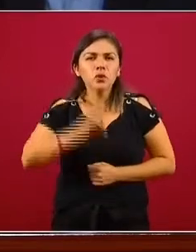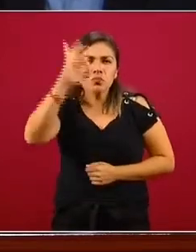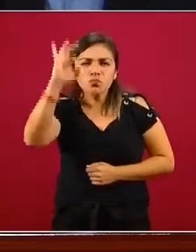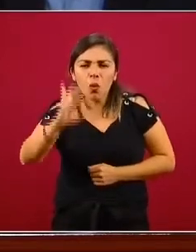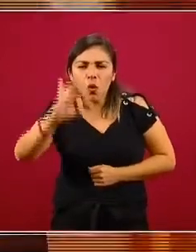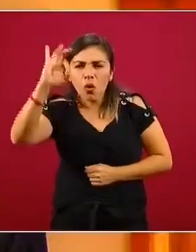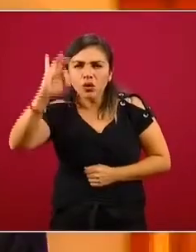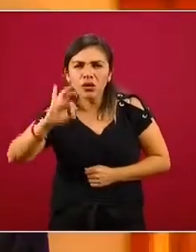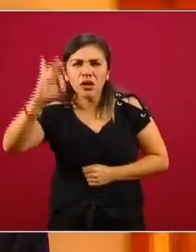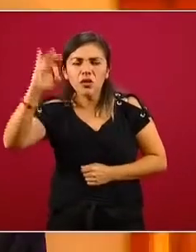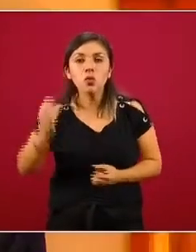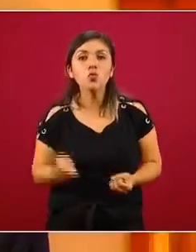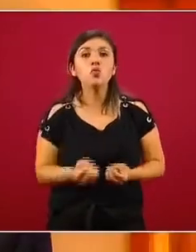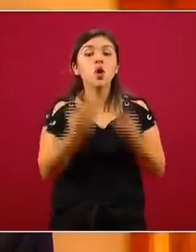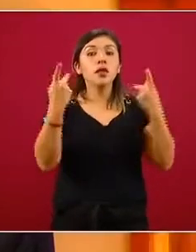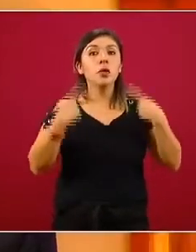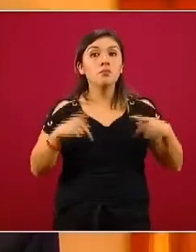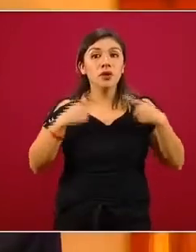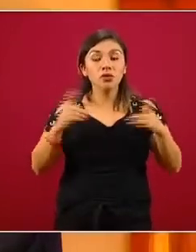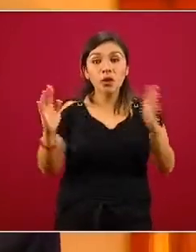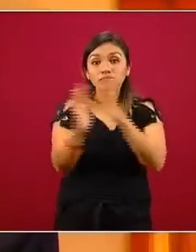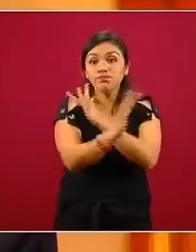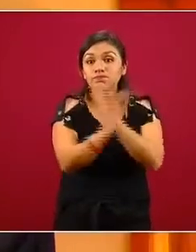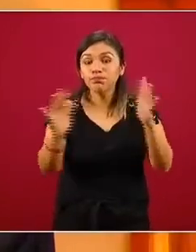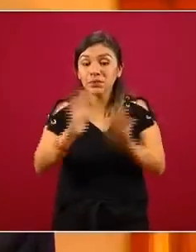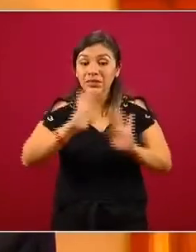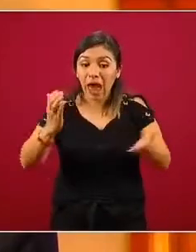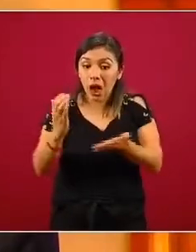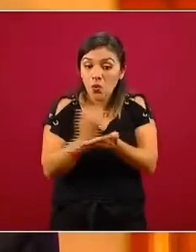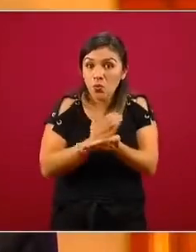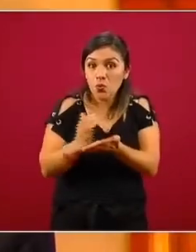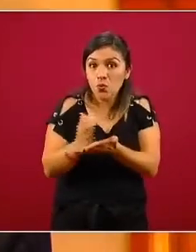movilidad en el espacio público que se recupera,